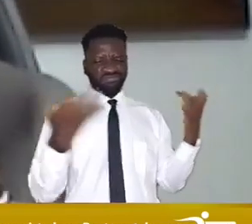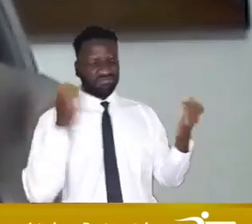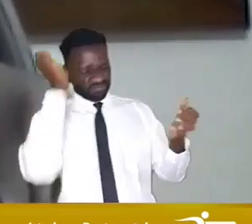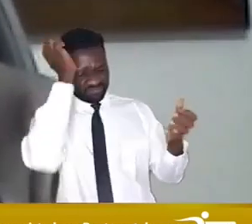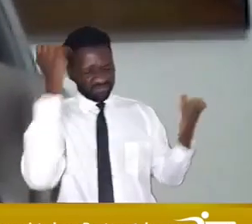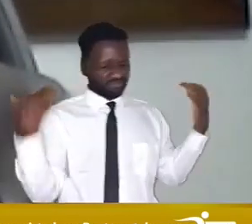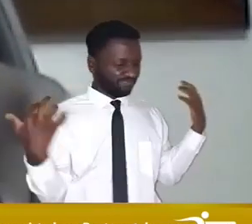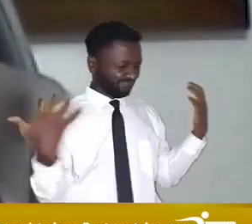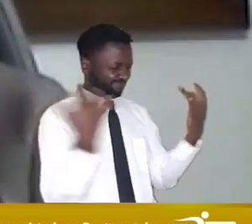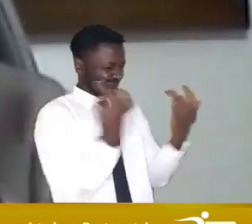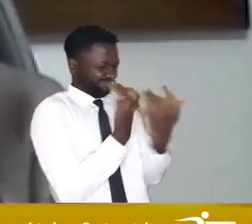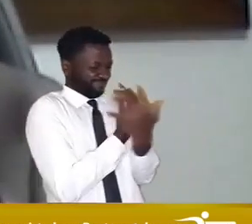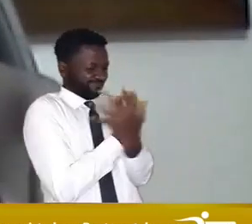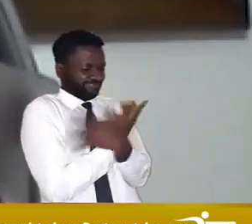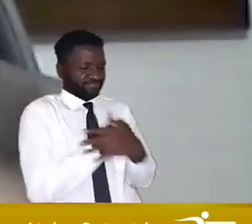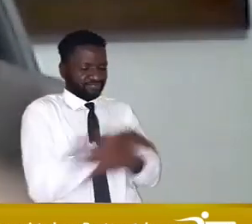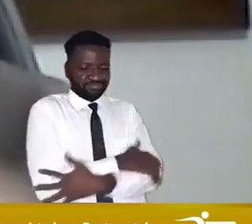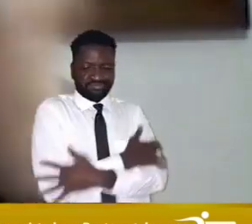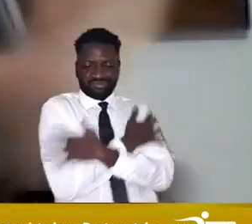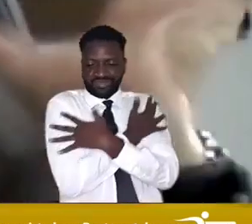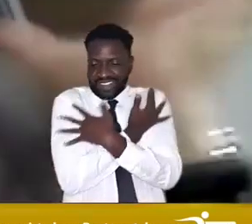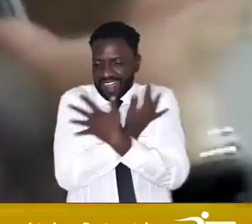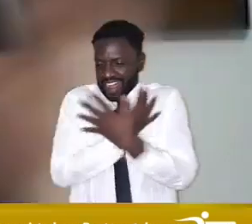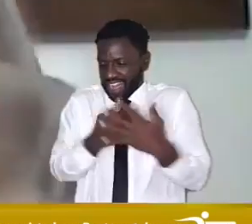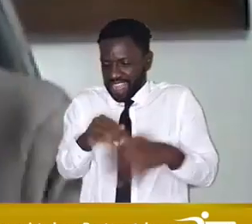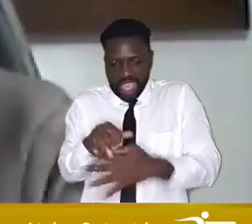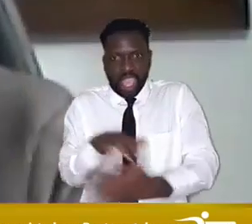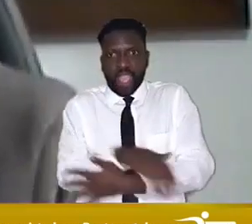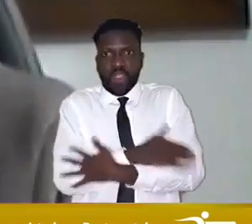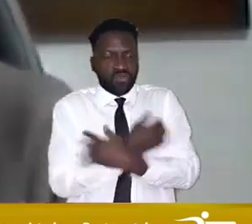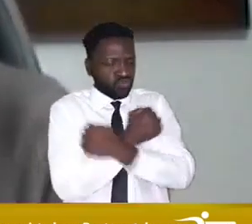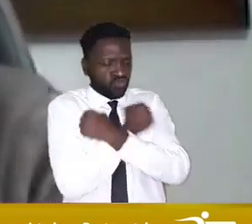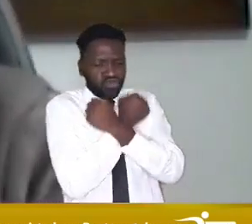tenemos una sensación emocional, decimos, yo amo a Dios.